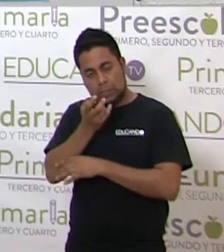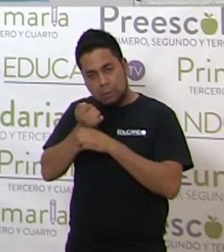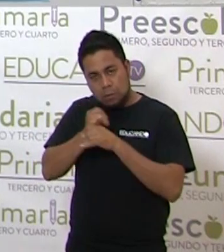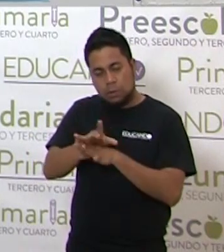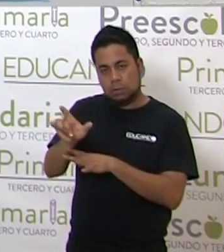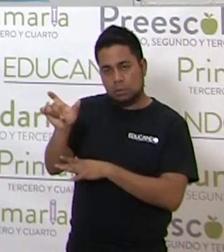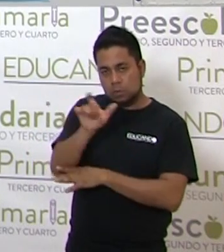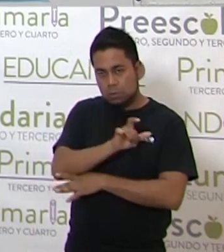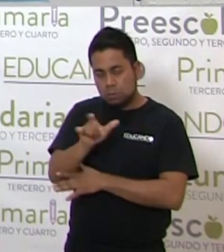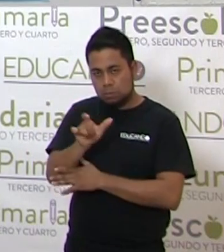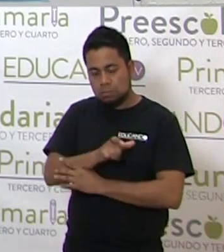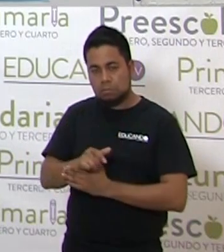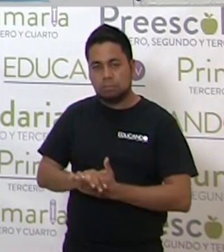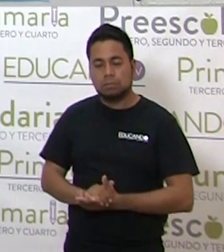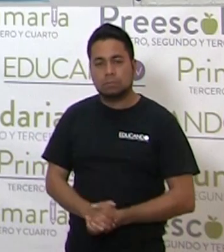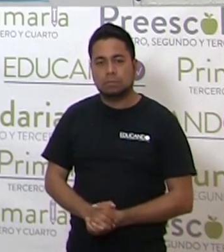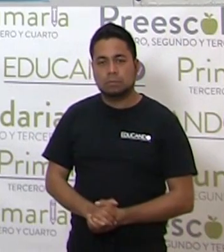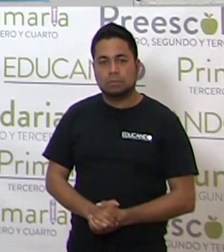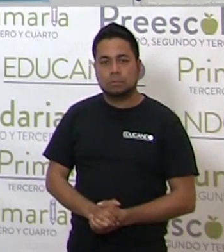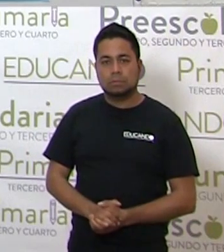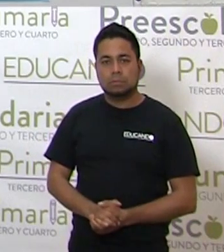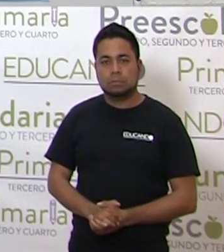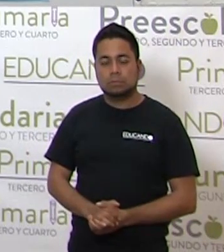información? En el ámbito